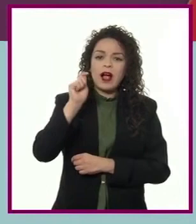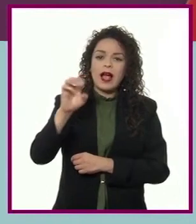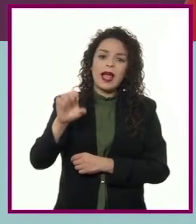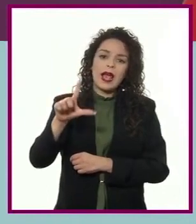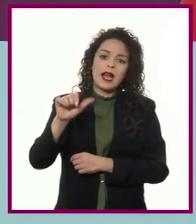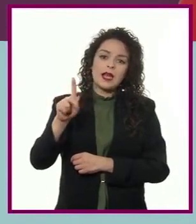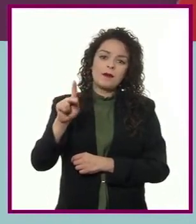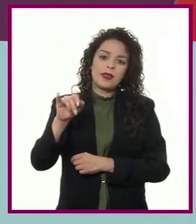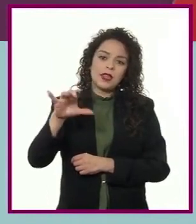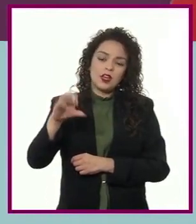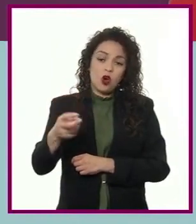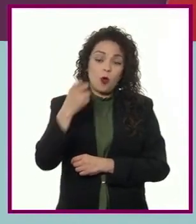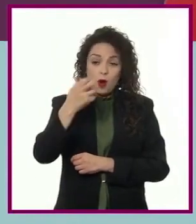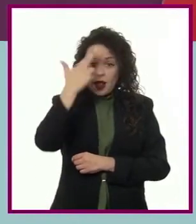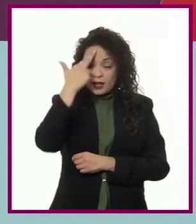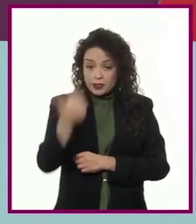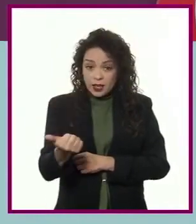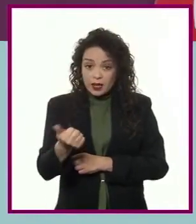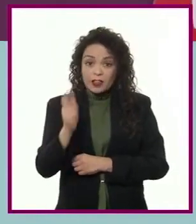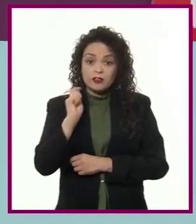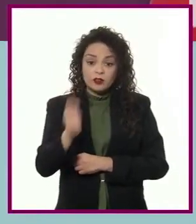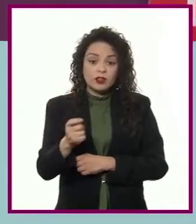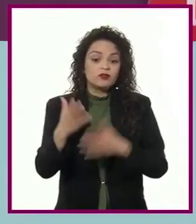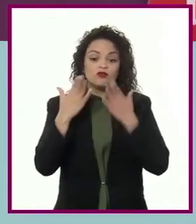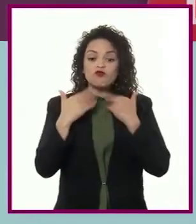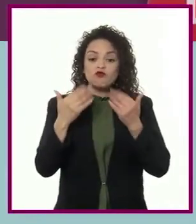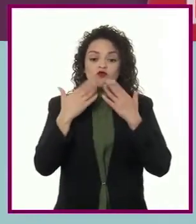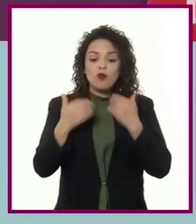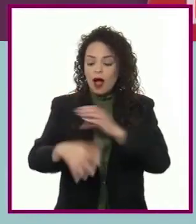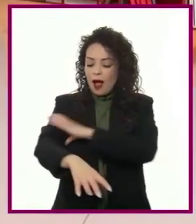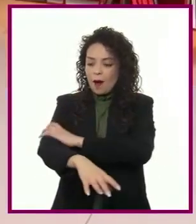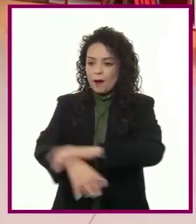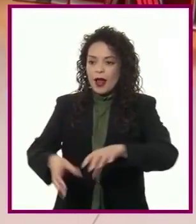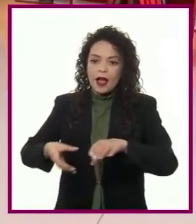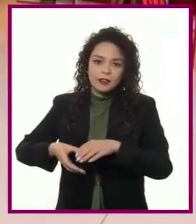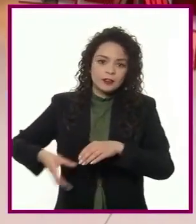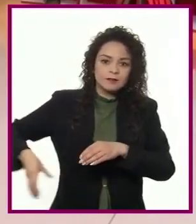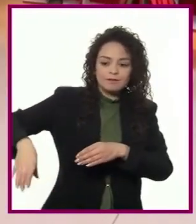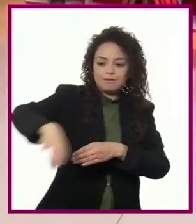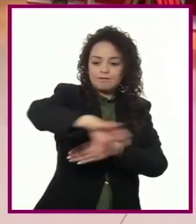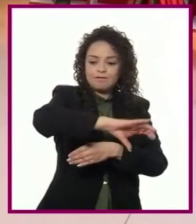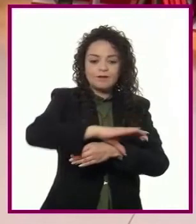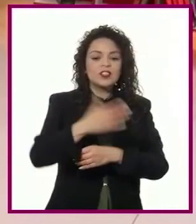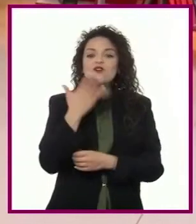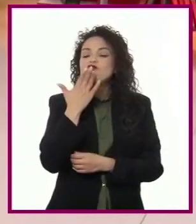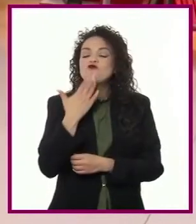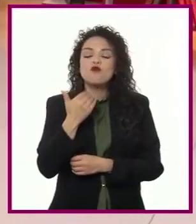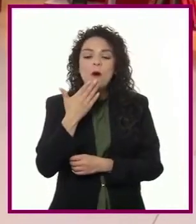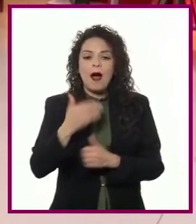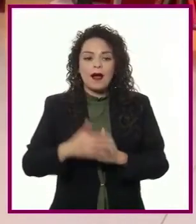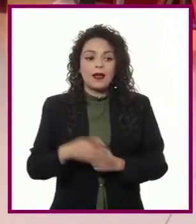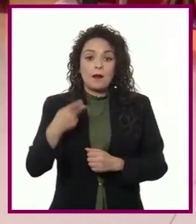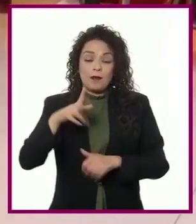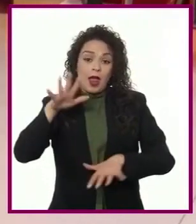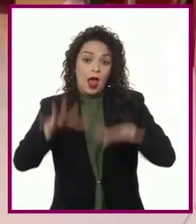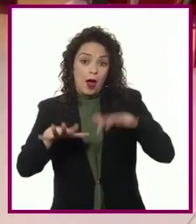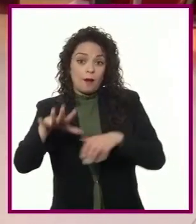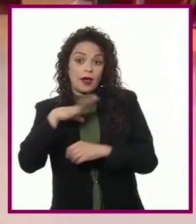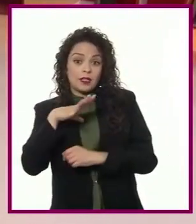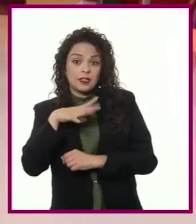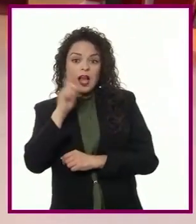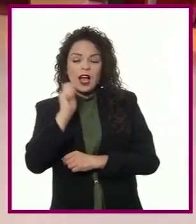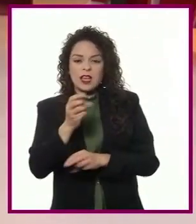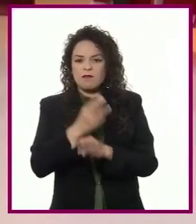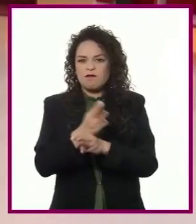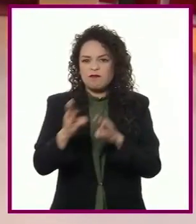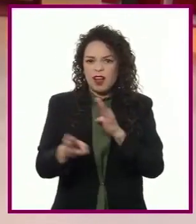elípticas. Esto origina que no tengan brazos espirales. Aunque en ocasiones existe cierta cantidad de